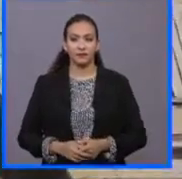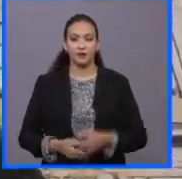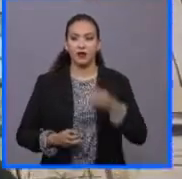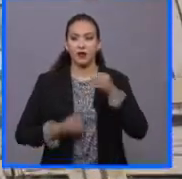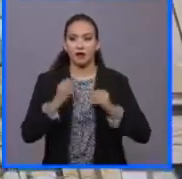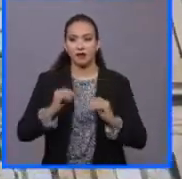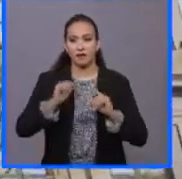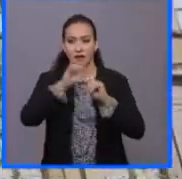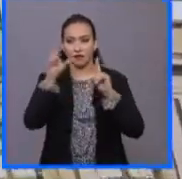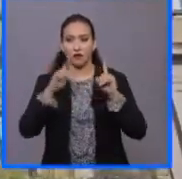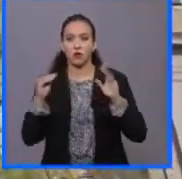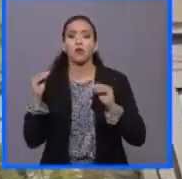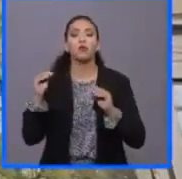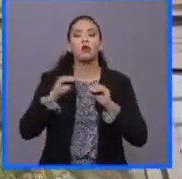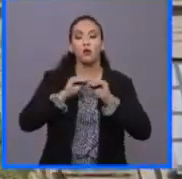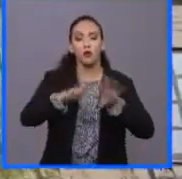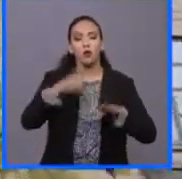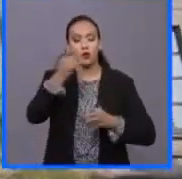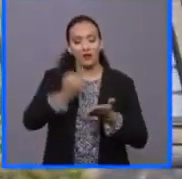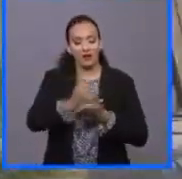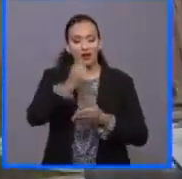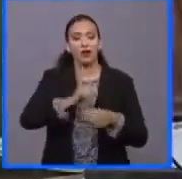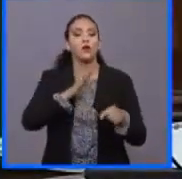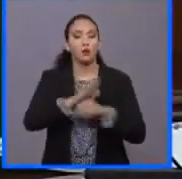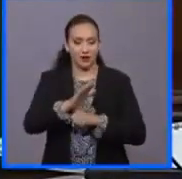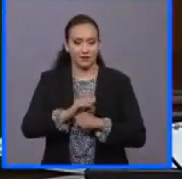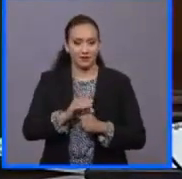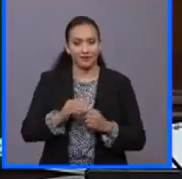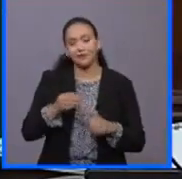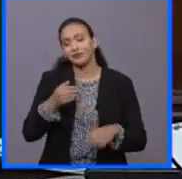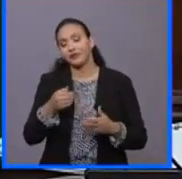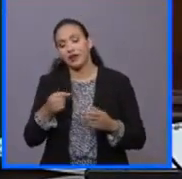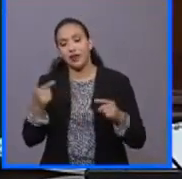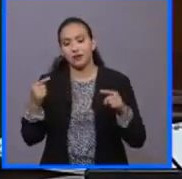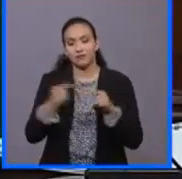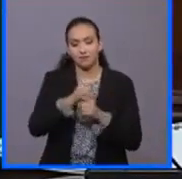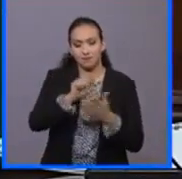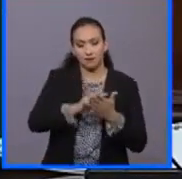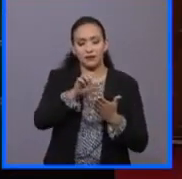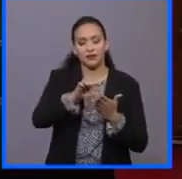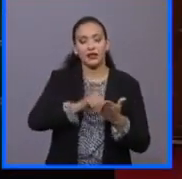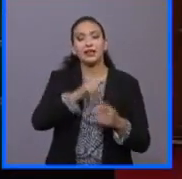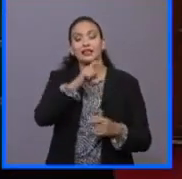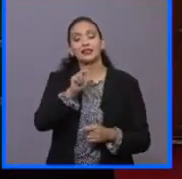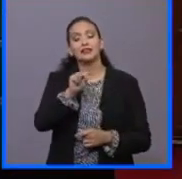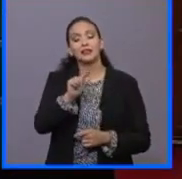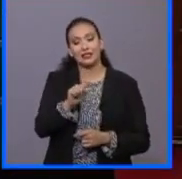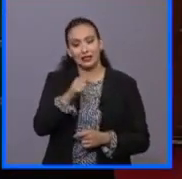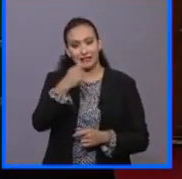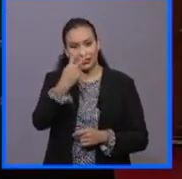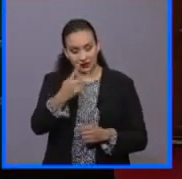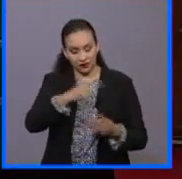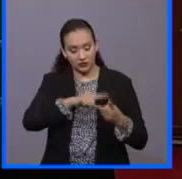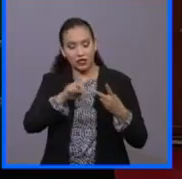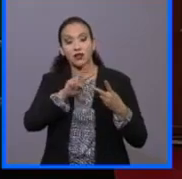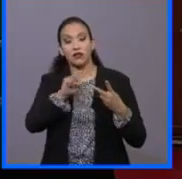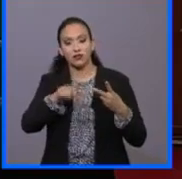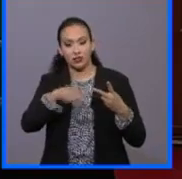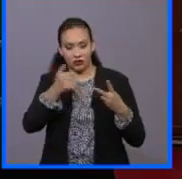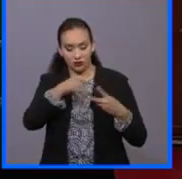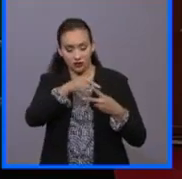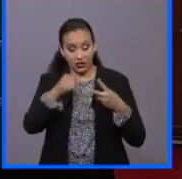La Suprema Corte publicó la sentencia del Pleno en la acción de inconstitucionalidad 172 y